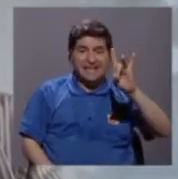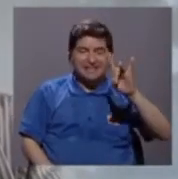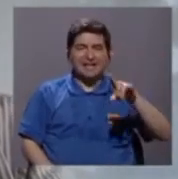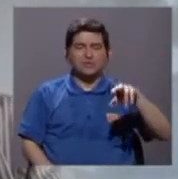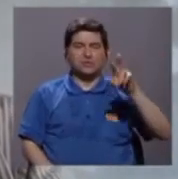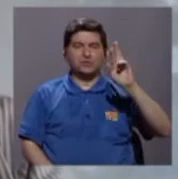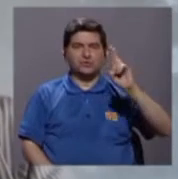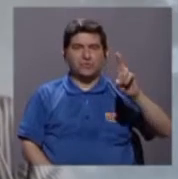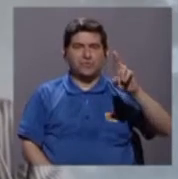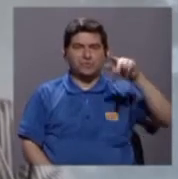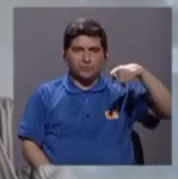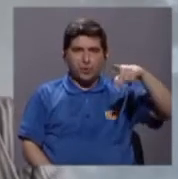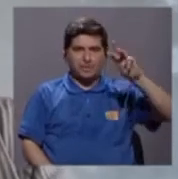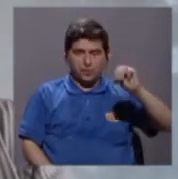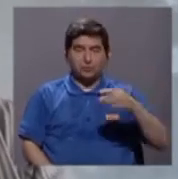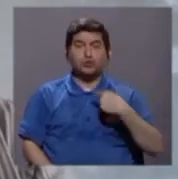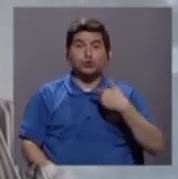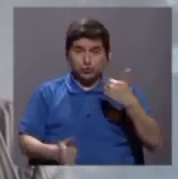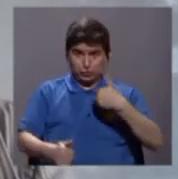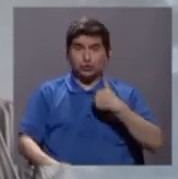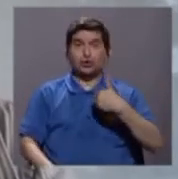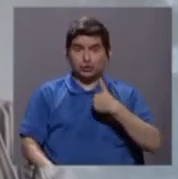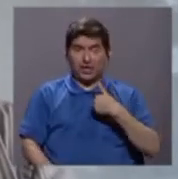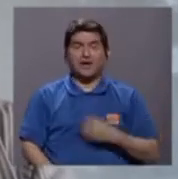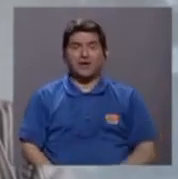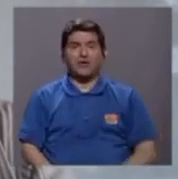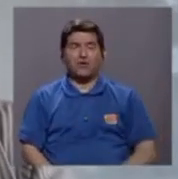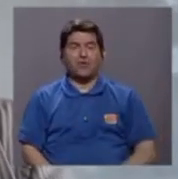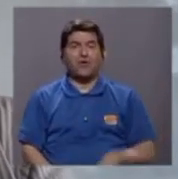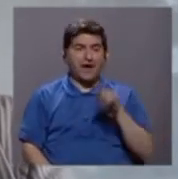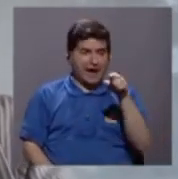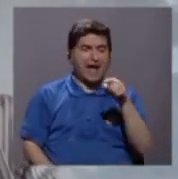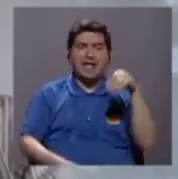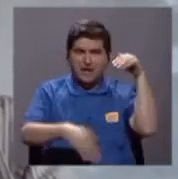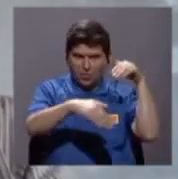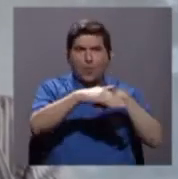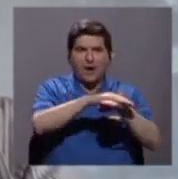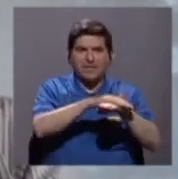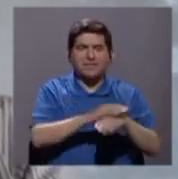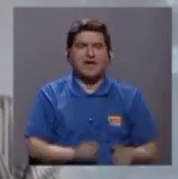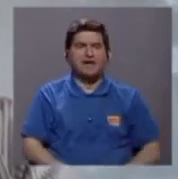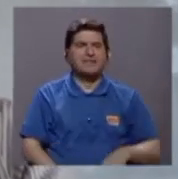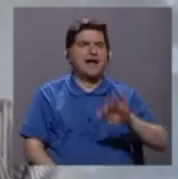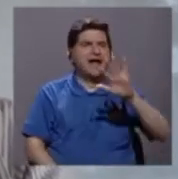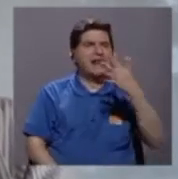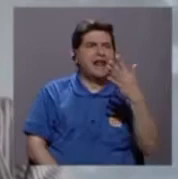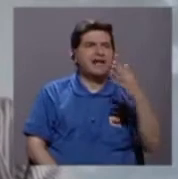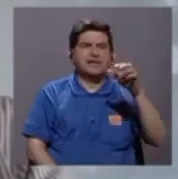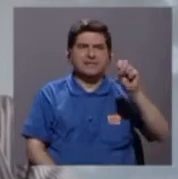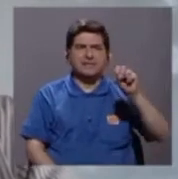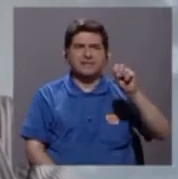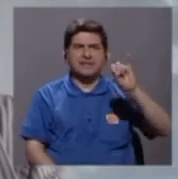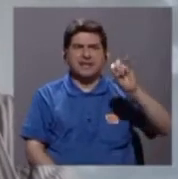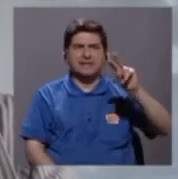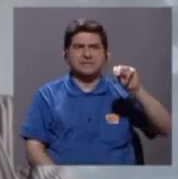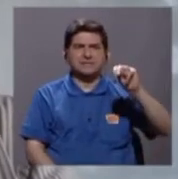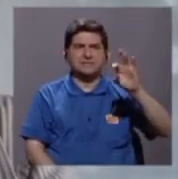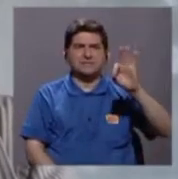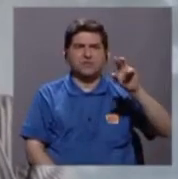Beethoven, que era de mi abuelo, la tengo guardada por ahí, que es la quinta de Beethoven, eran como 5 discos,